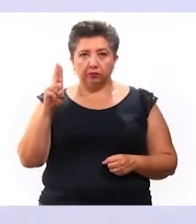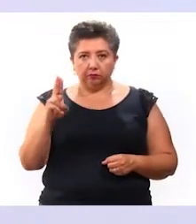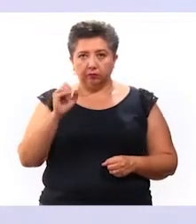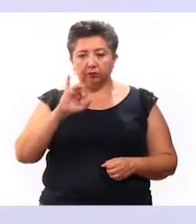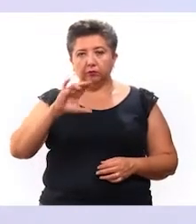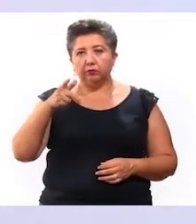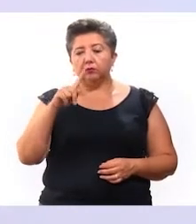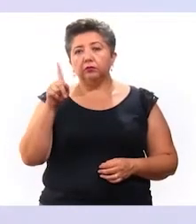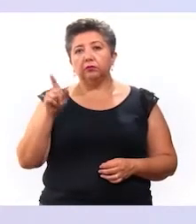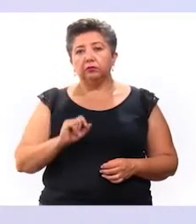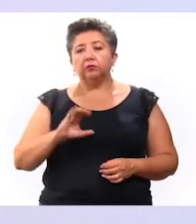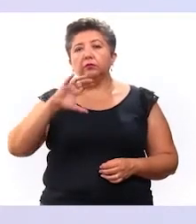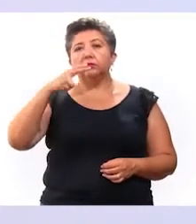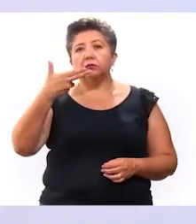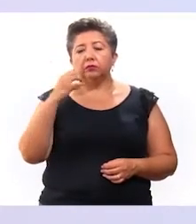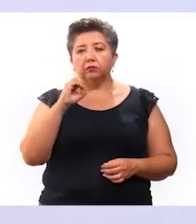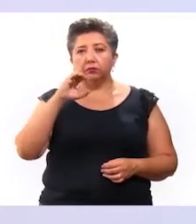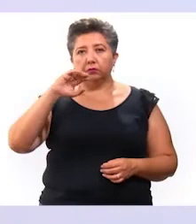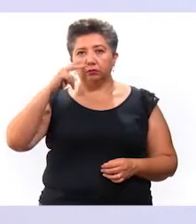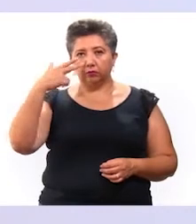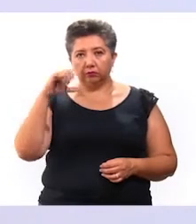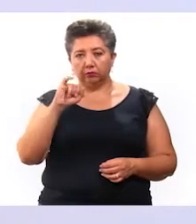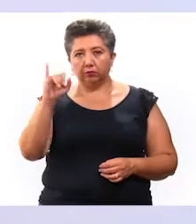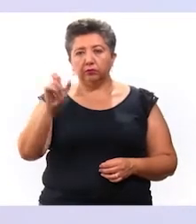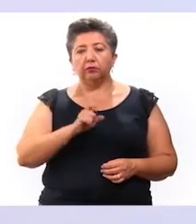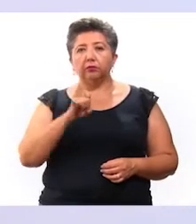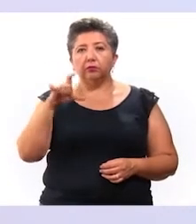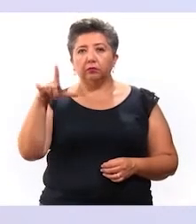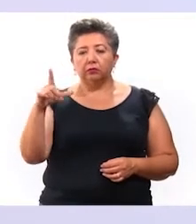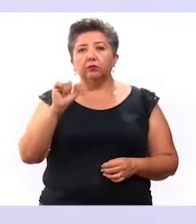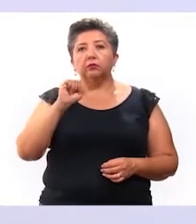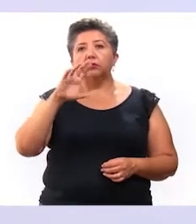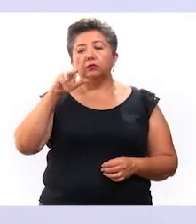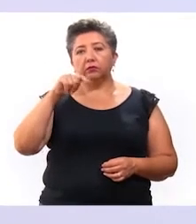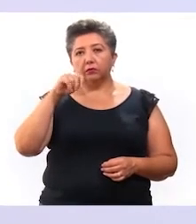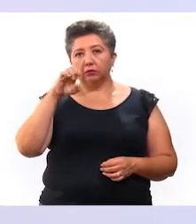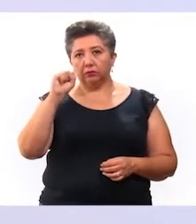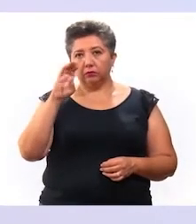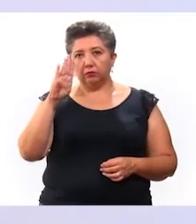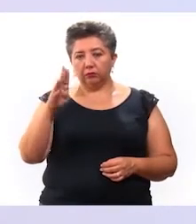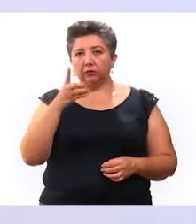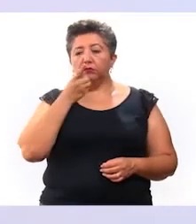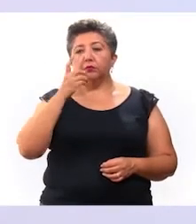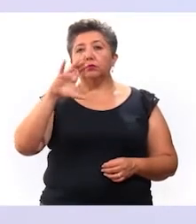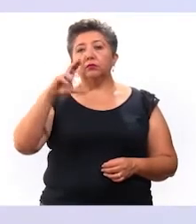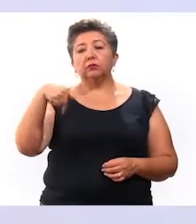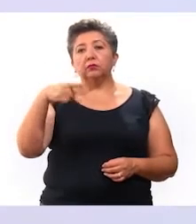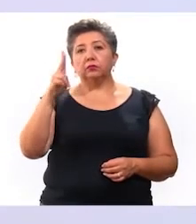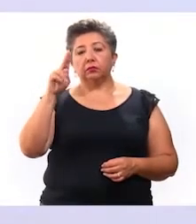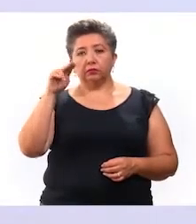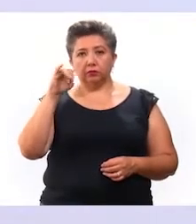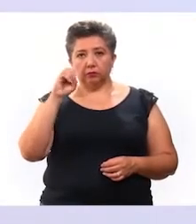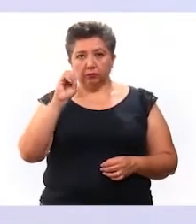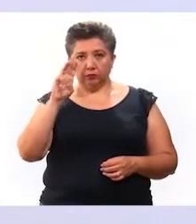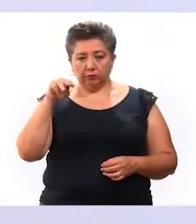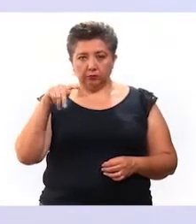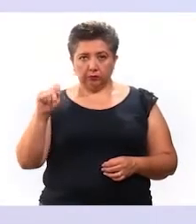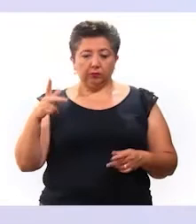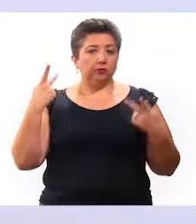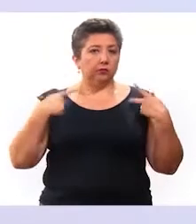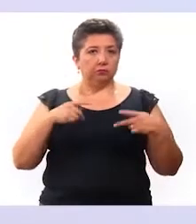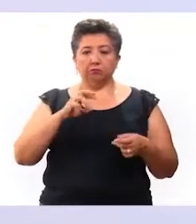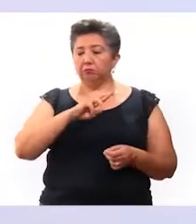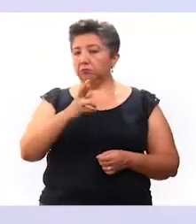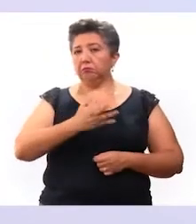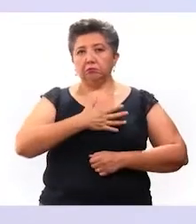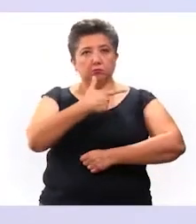Pueblo, Chiquinzonot, Chocholá, Ixchil, Mayapán, Canzacap, Tzitaz, Calotmul y Chapap. Las personas que no